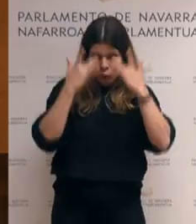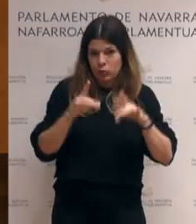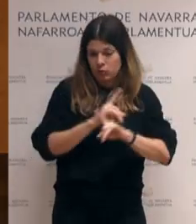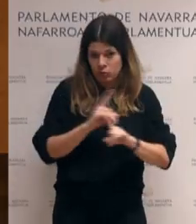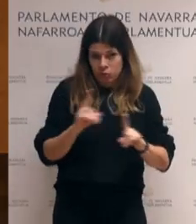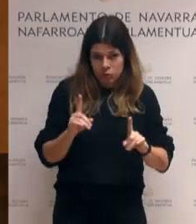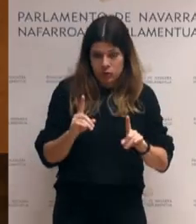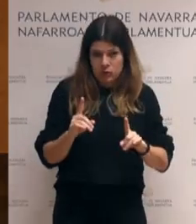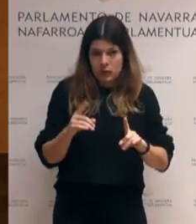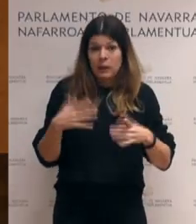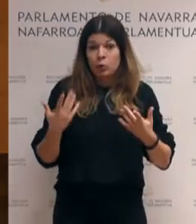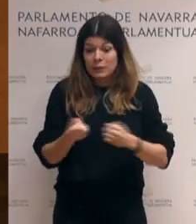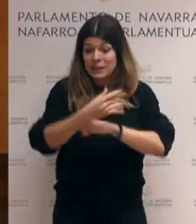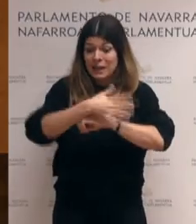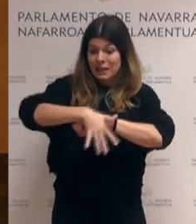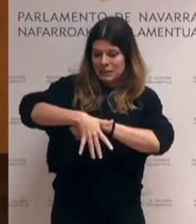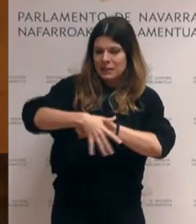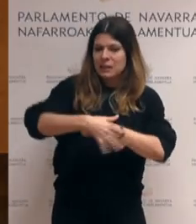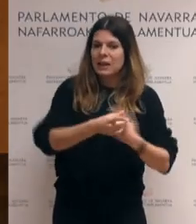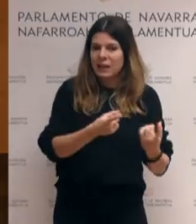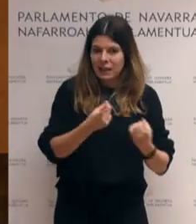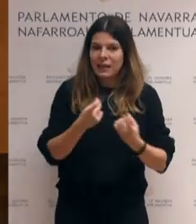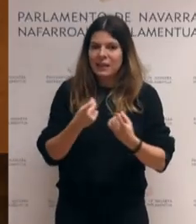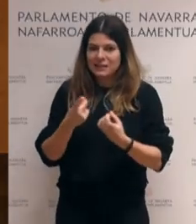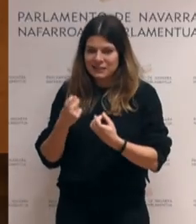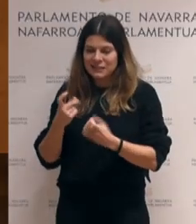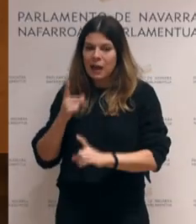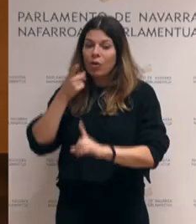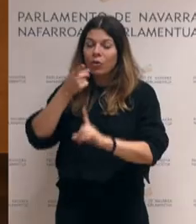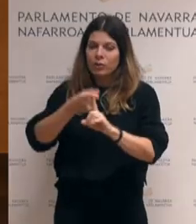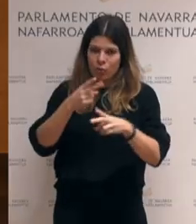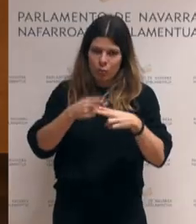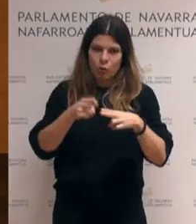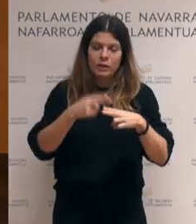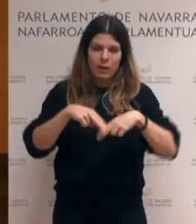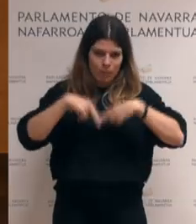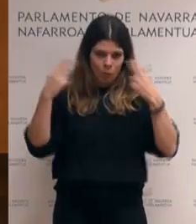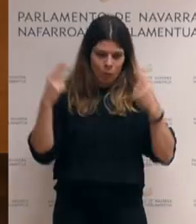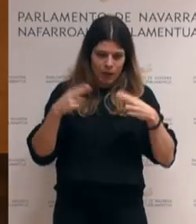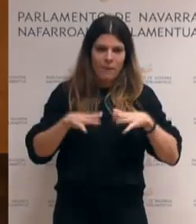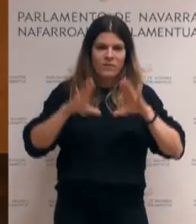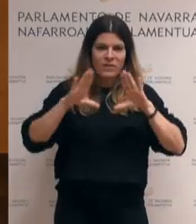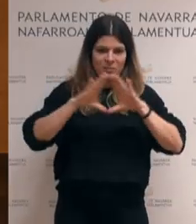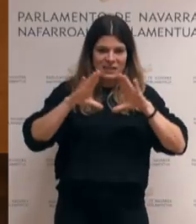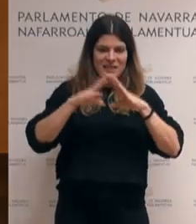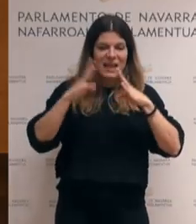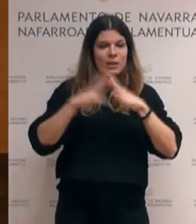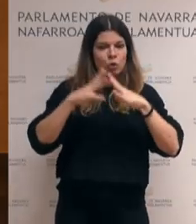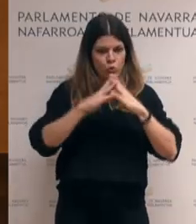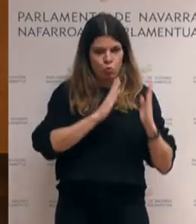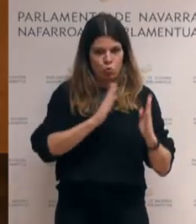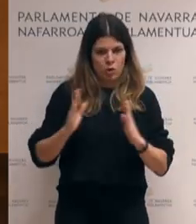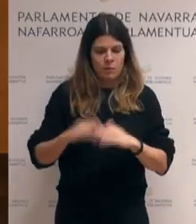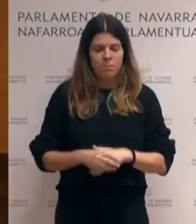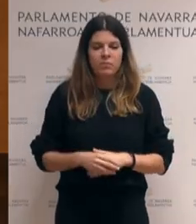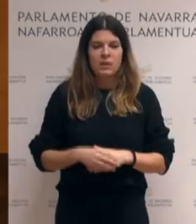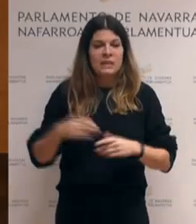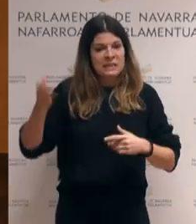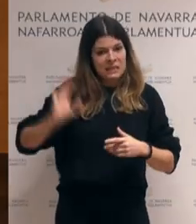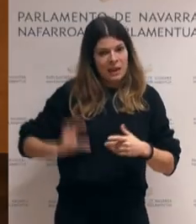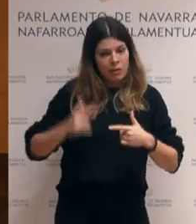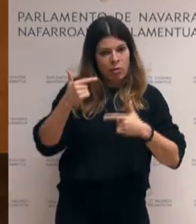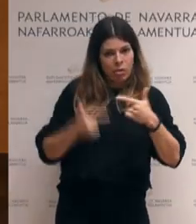es indispensable para dar pasos en una política pública feminista y estructural La Brecha salarial la